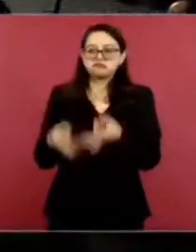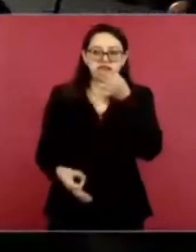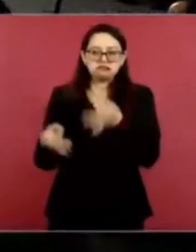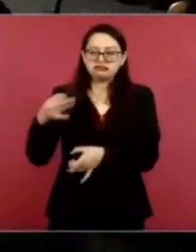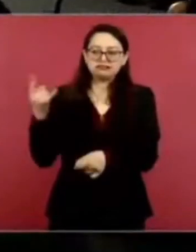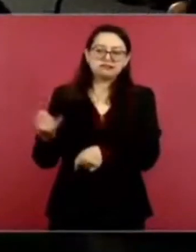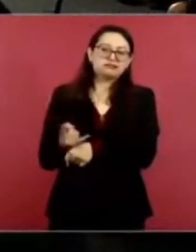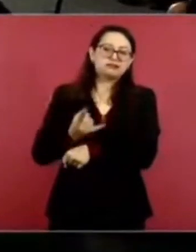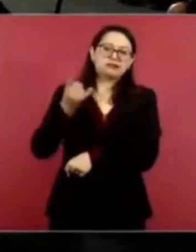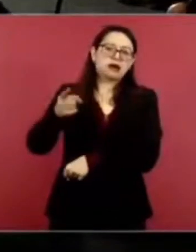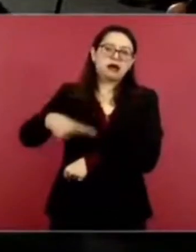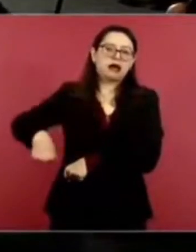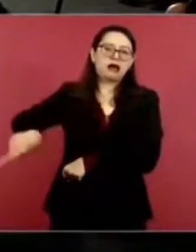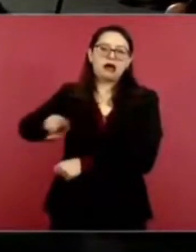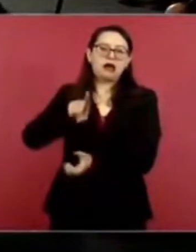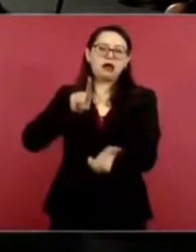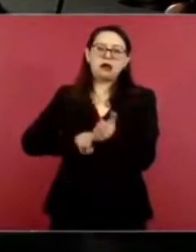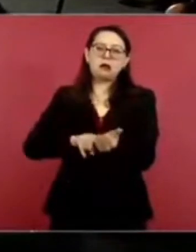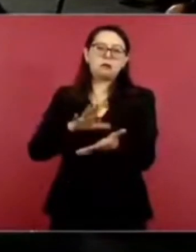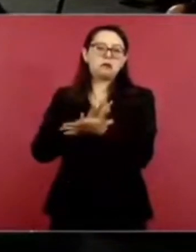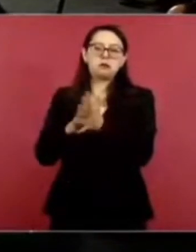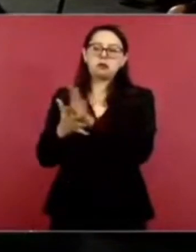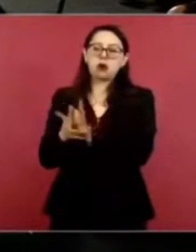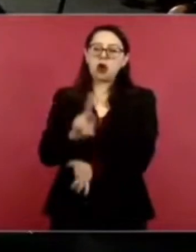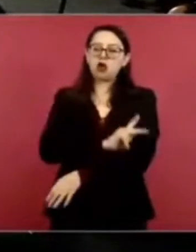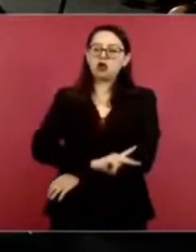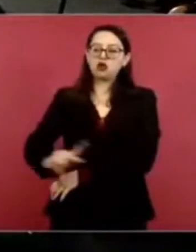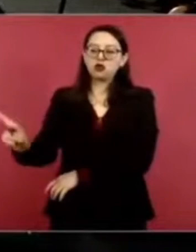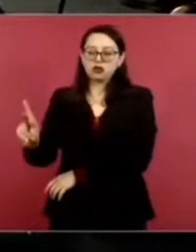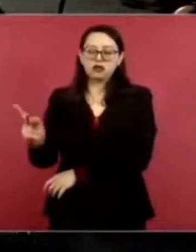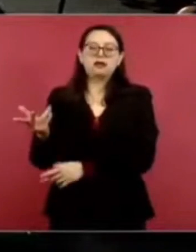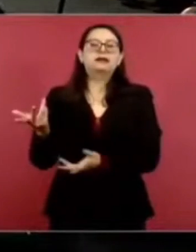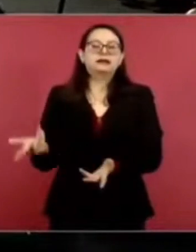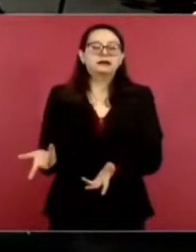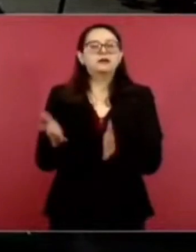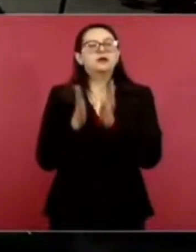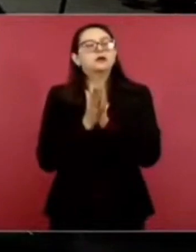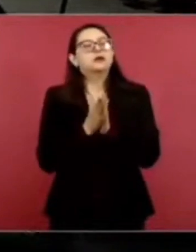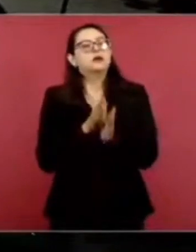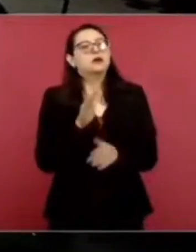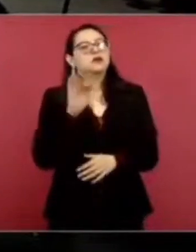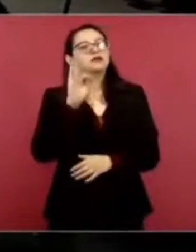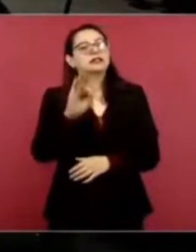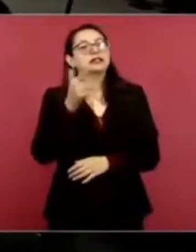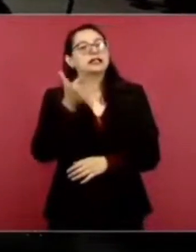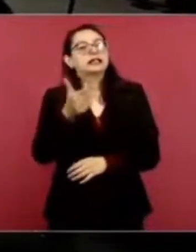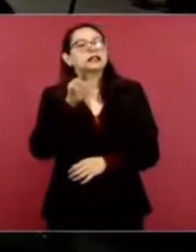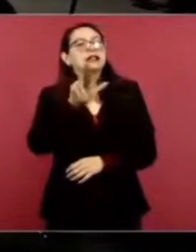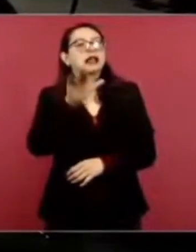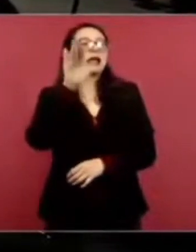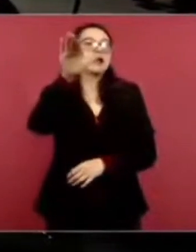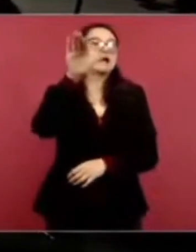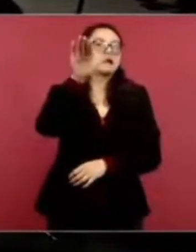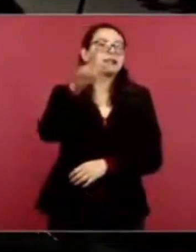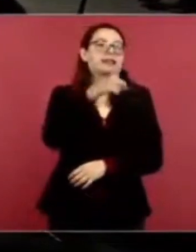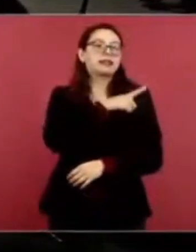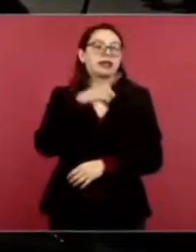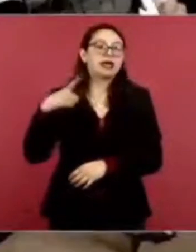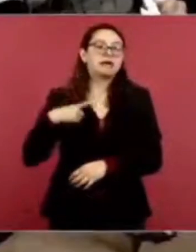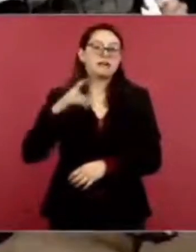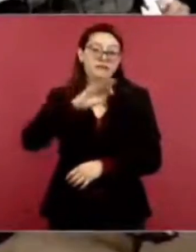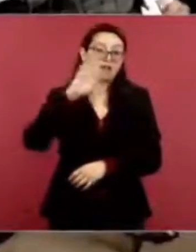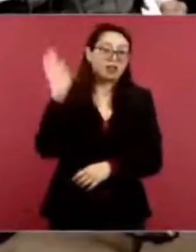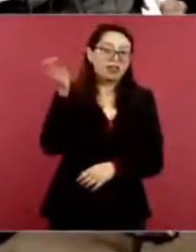la semana pasada en la que hicieron énfasis en la atracción del caso por los